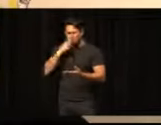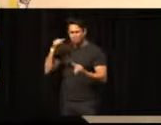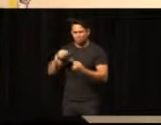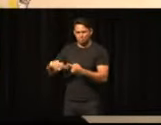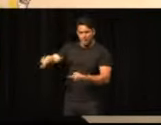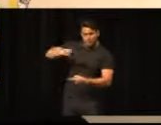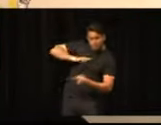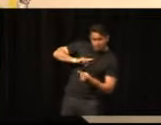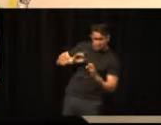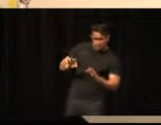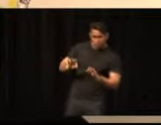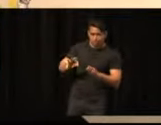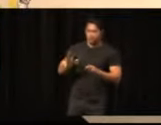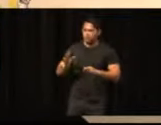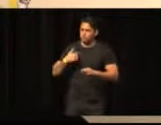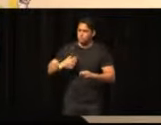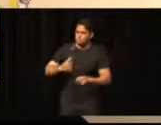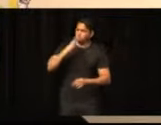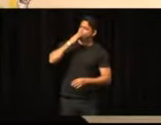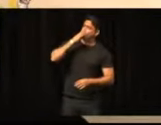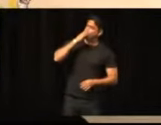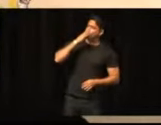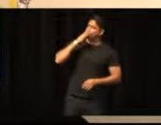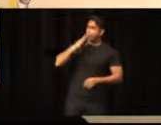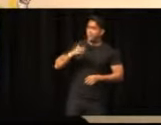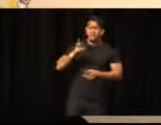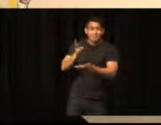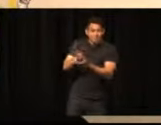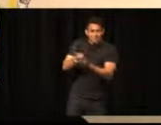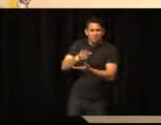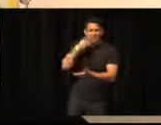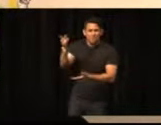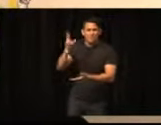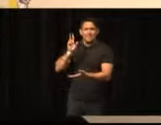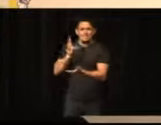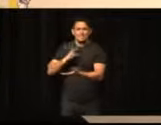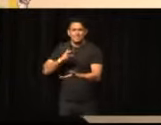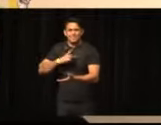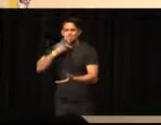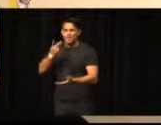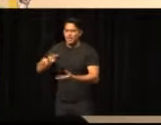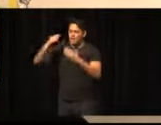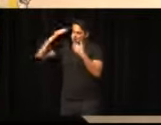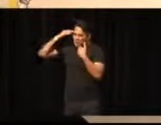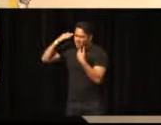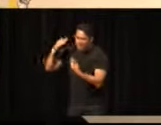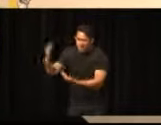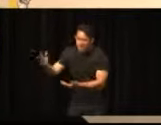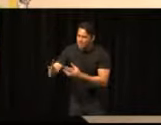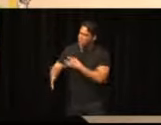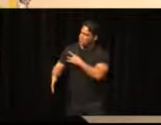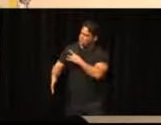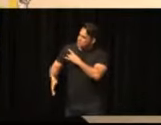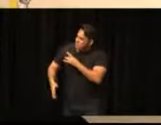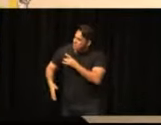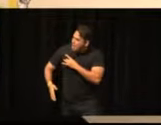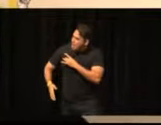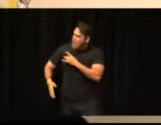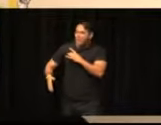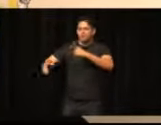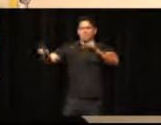pero es increíble como toda ceremonia de apertura y cierre siempre agradecen la figura del